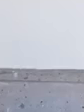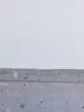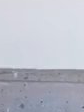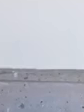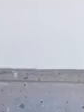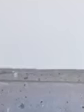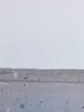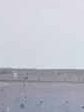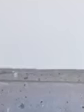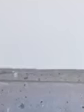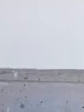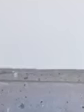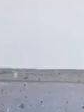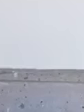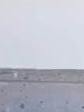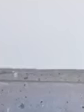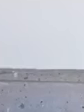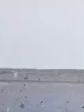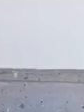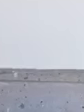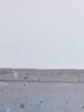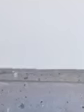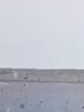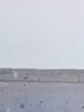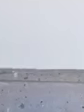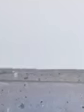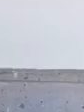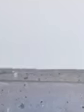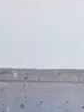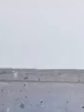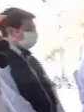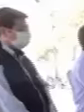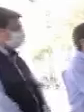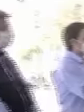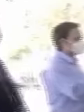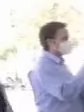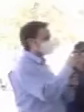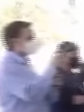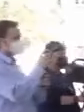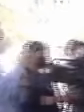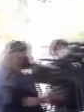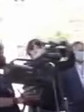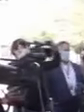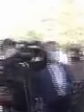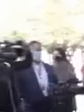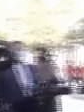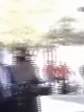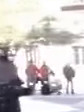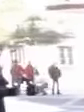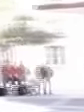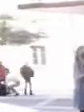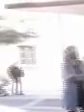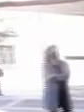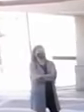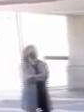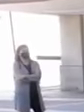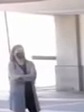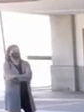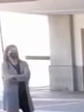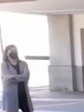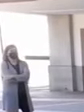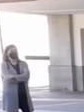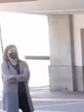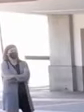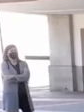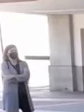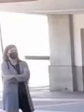pues por prevención y cuidado de las familias, pues decidimos hacer esa modalidad. Y va a